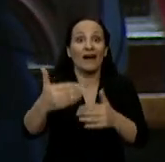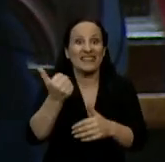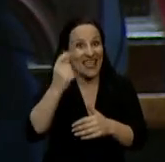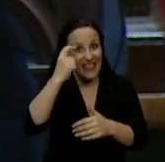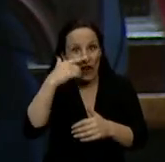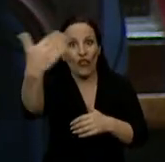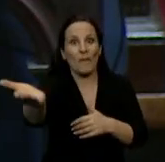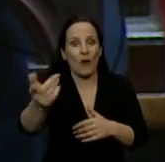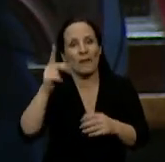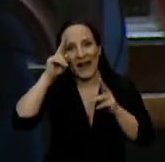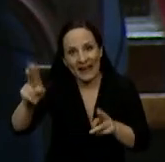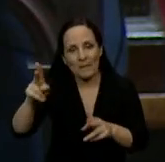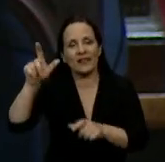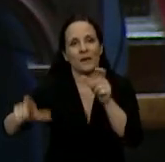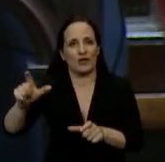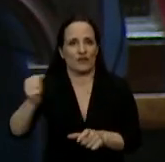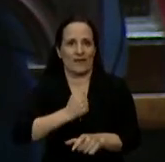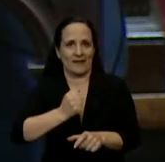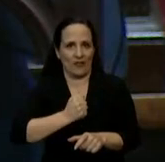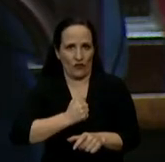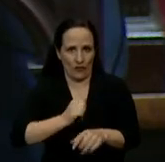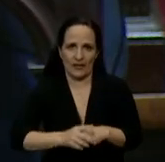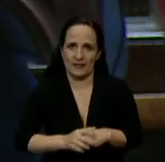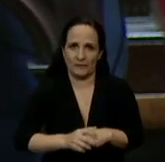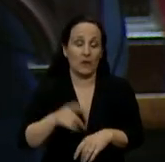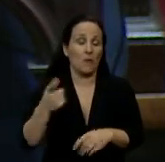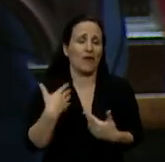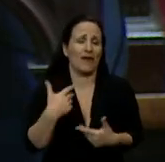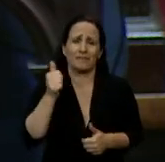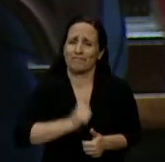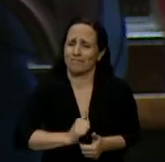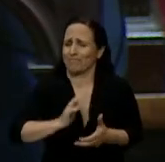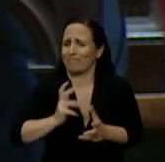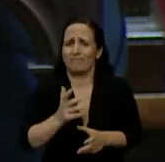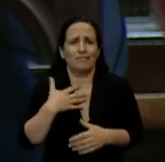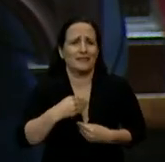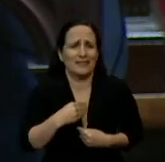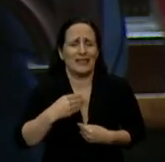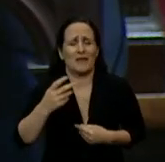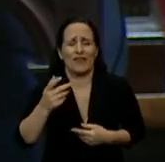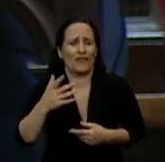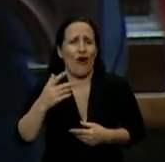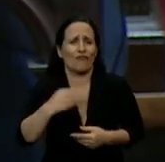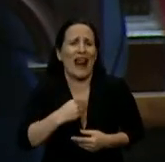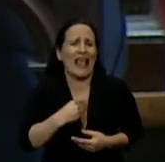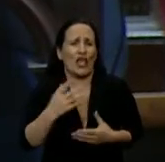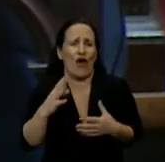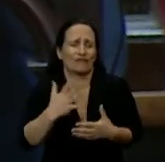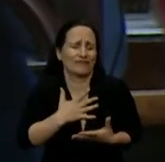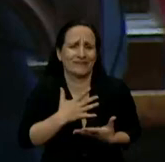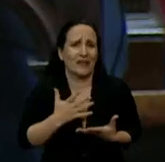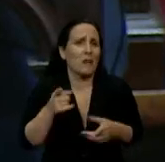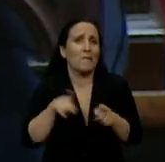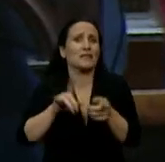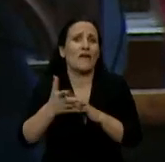para respetar el culto de los religiosos católicos, que se ve herido profundamente de sentimientos religiosos, al igual que lo haríamos con